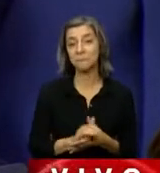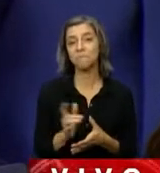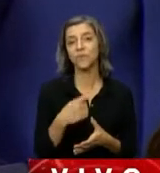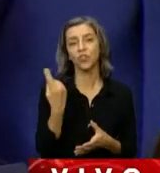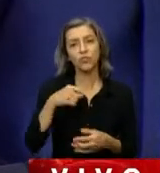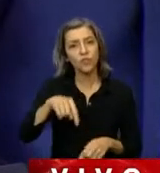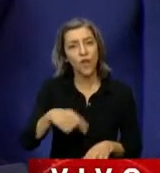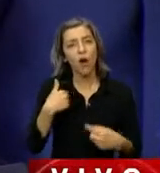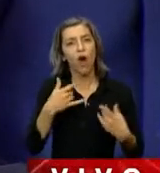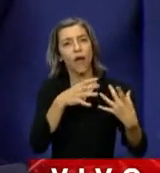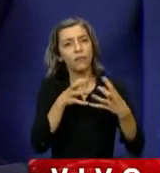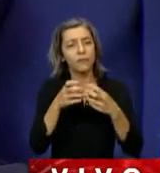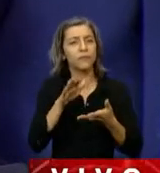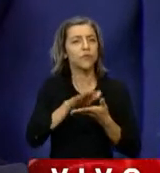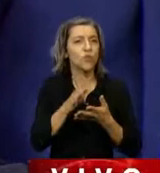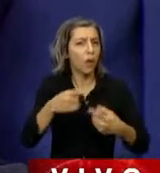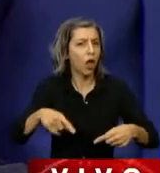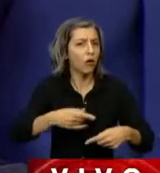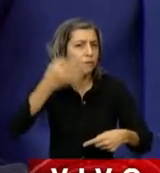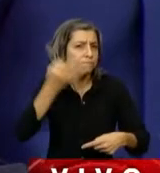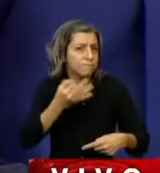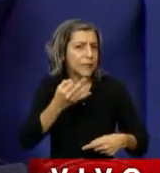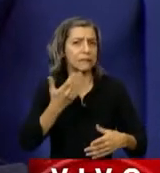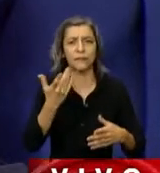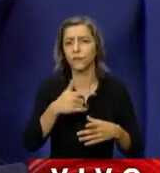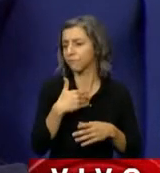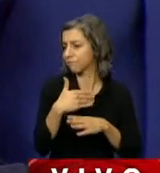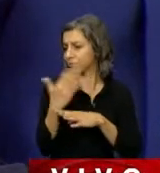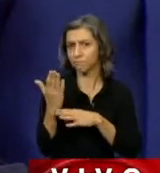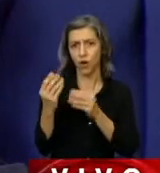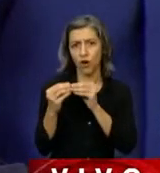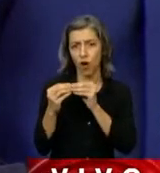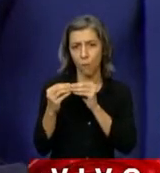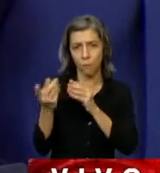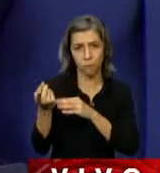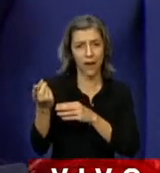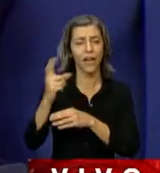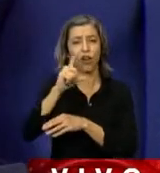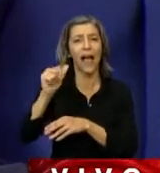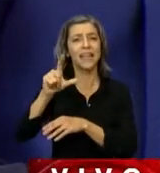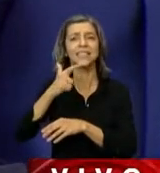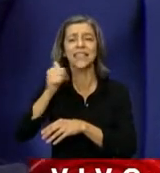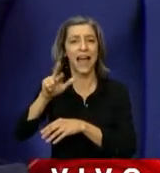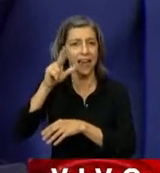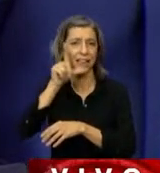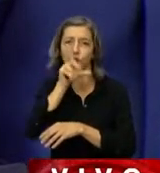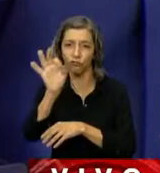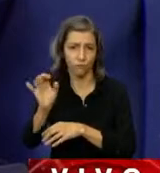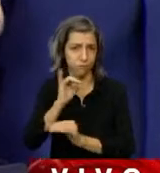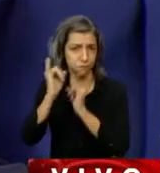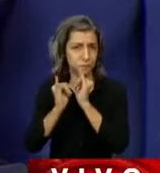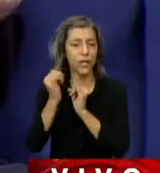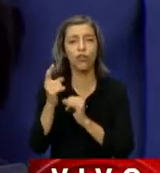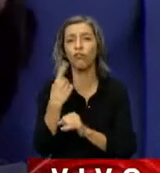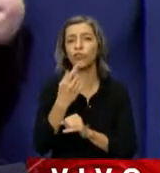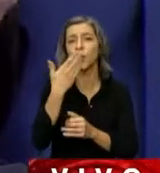sobre fondos específicos, ya lo aclaró el amigo preopinante Casareto, y no sobre nuevos impuestos,